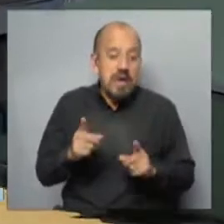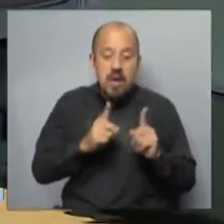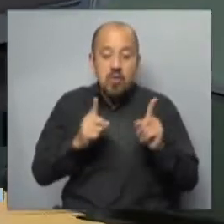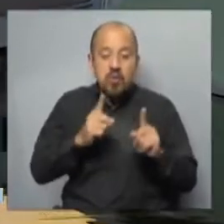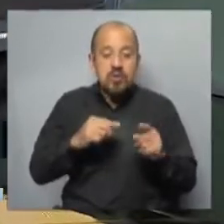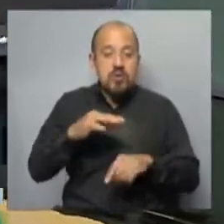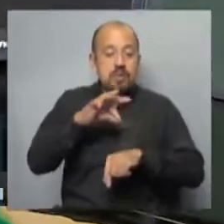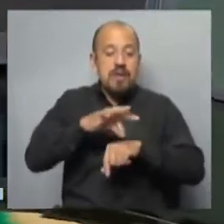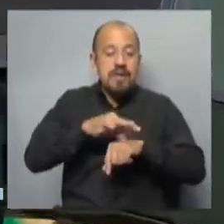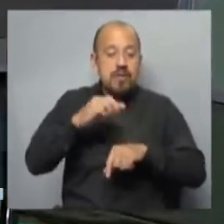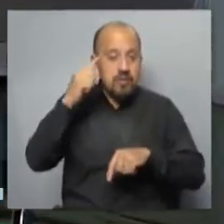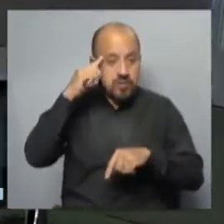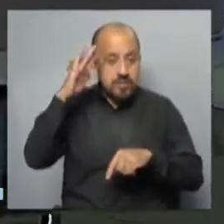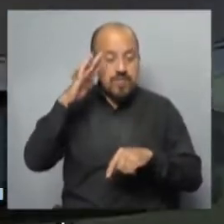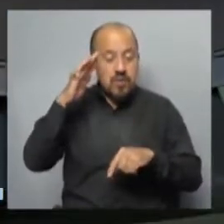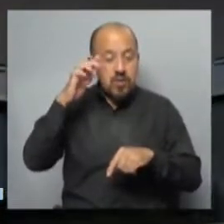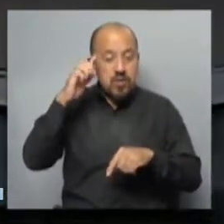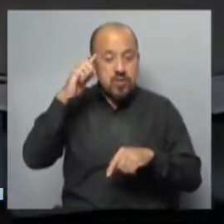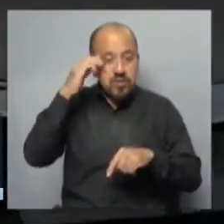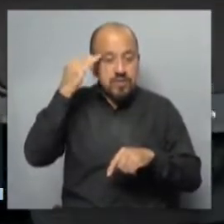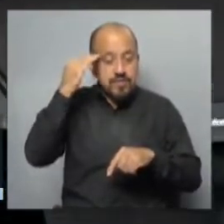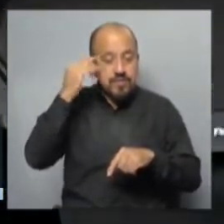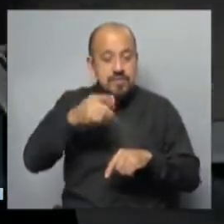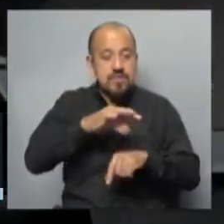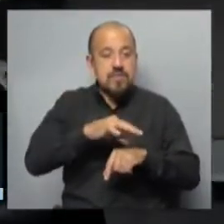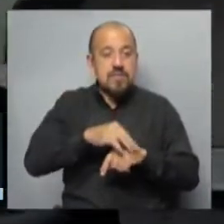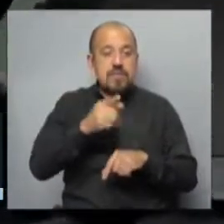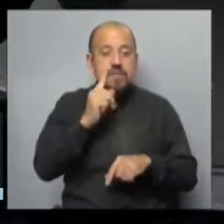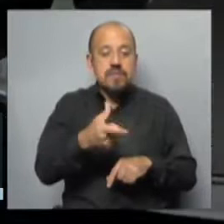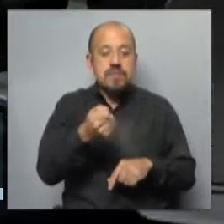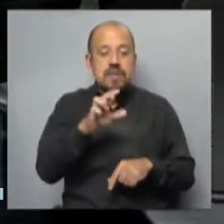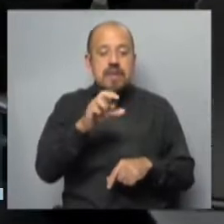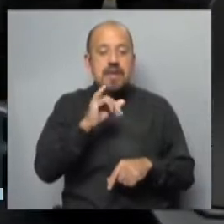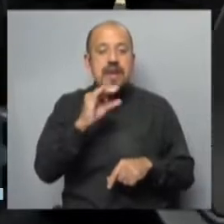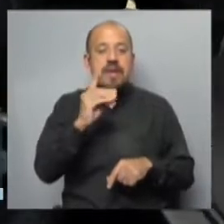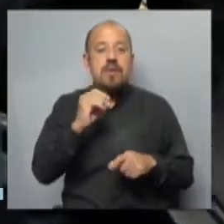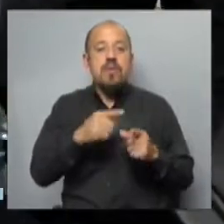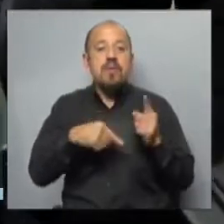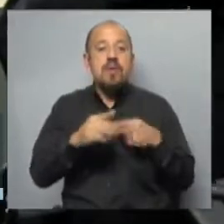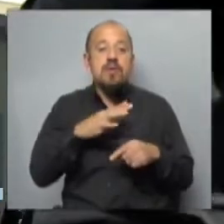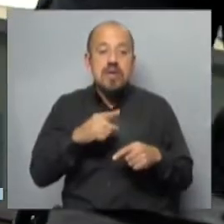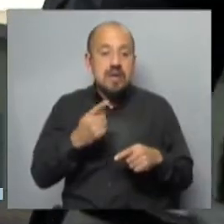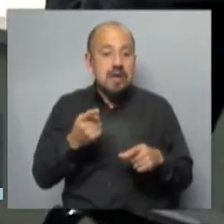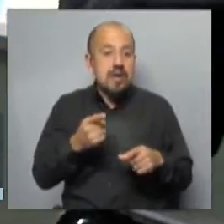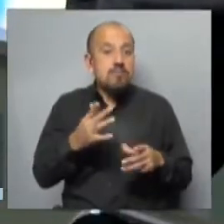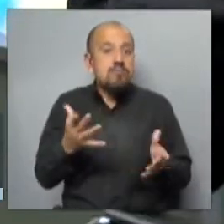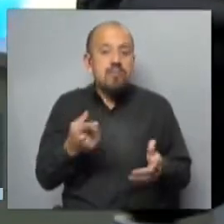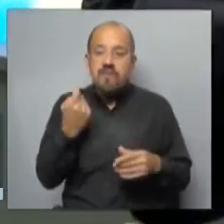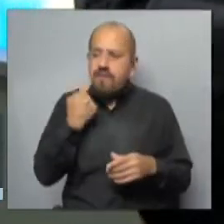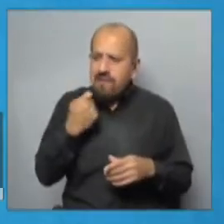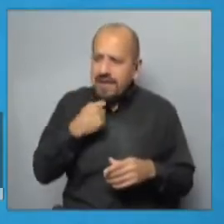infantiles especializadas y las hay la doctora garrido la autor amado pero después ya no causa falta